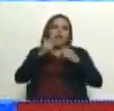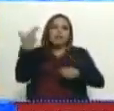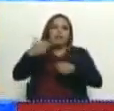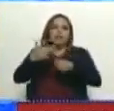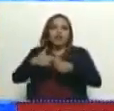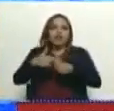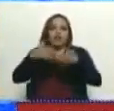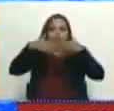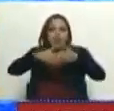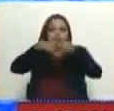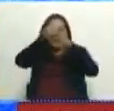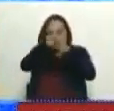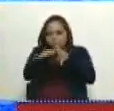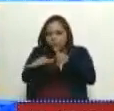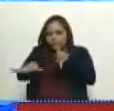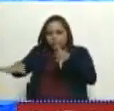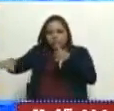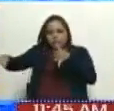petroleros,